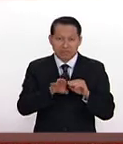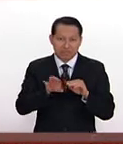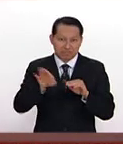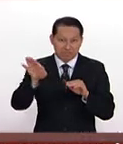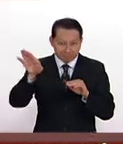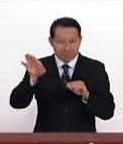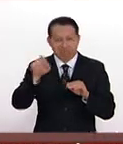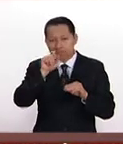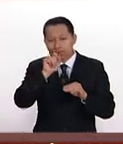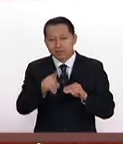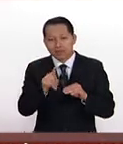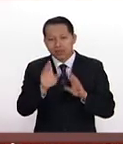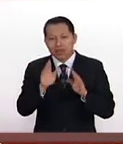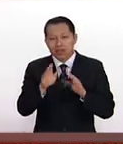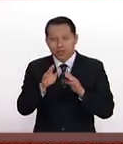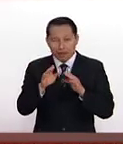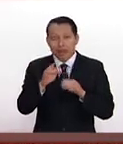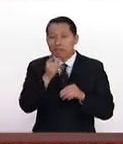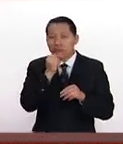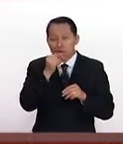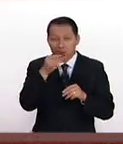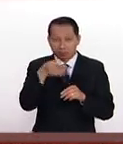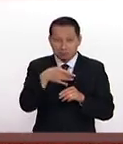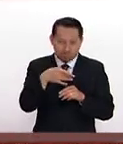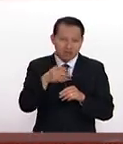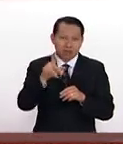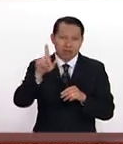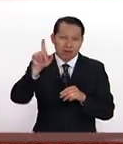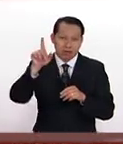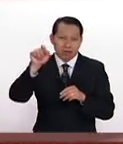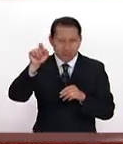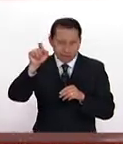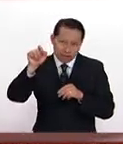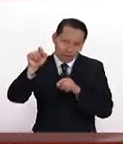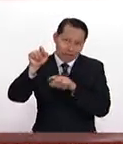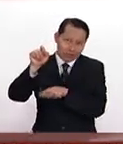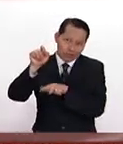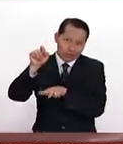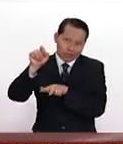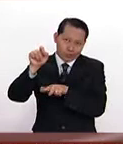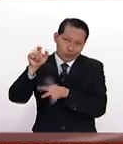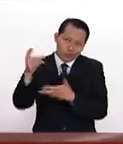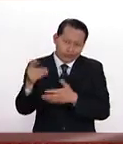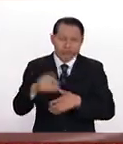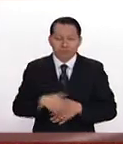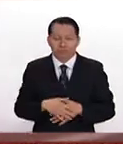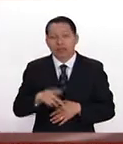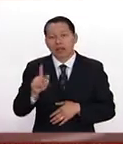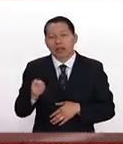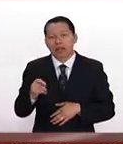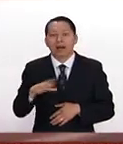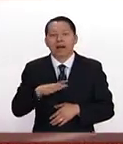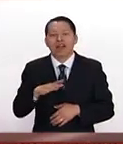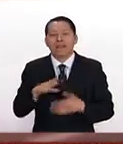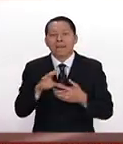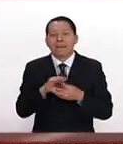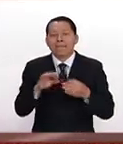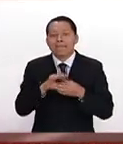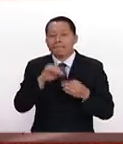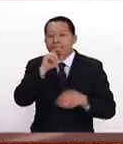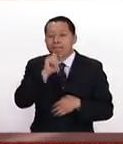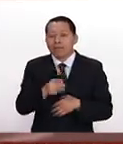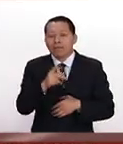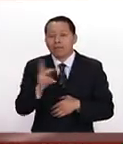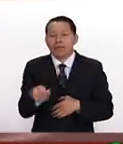rebasa la policía es 2018 y bueno lógicamente a la